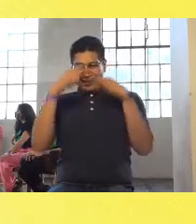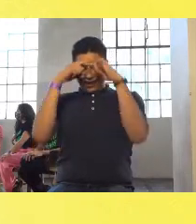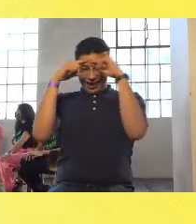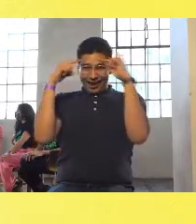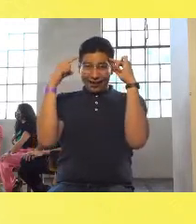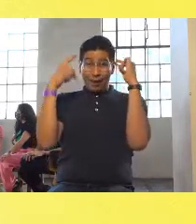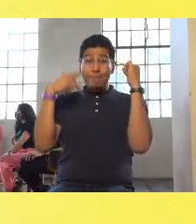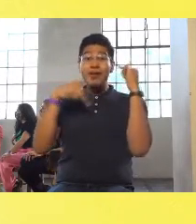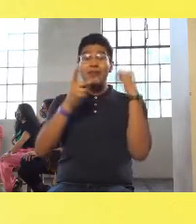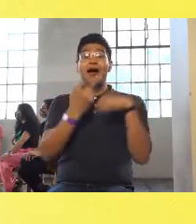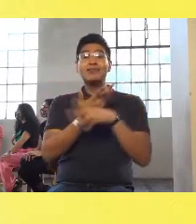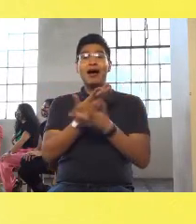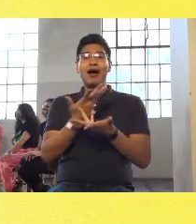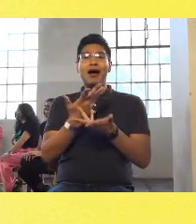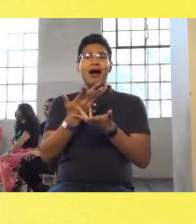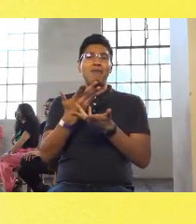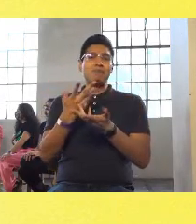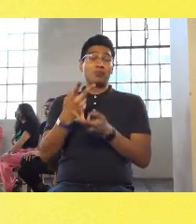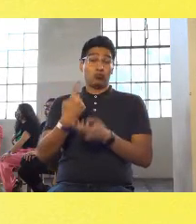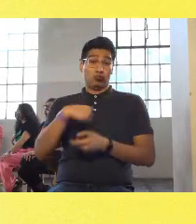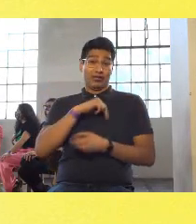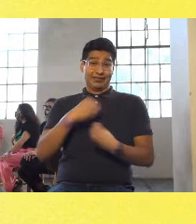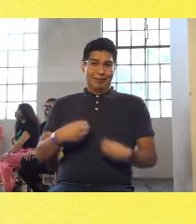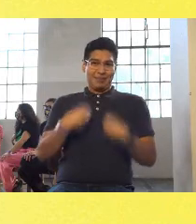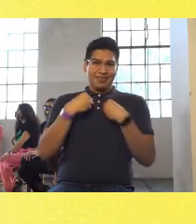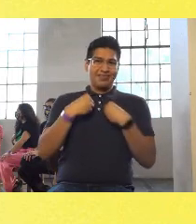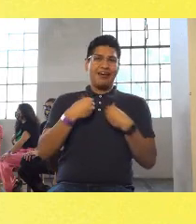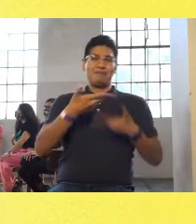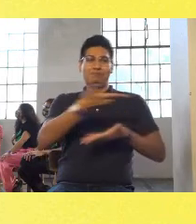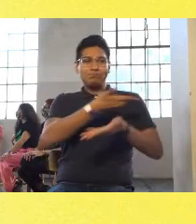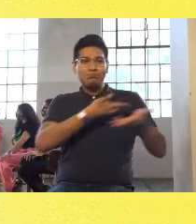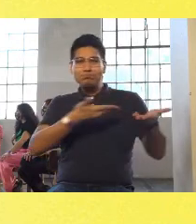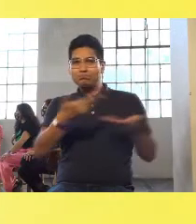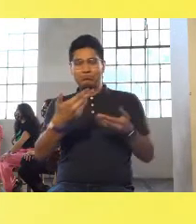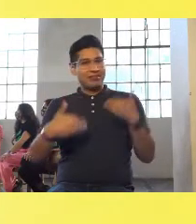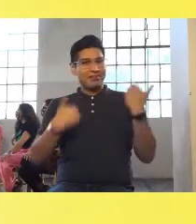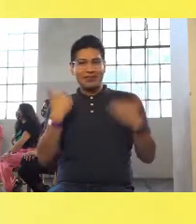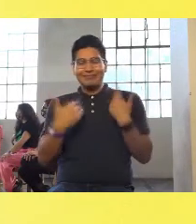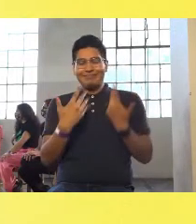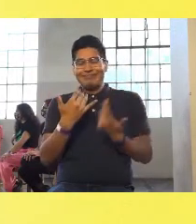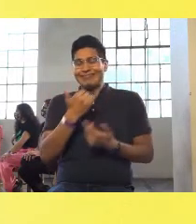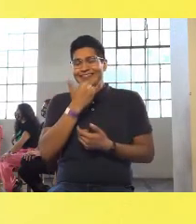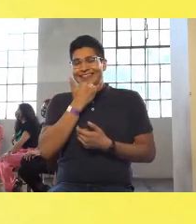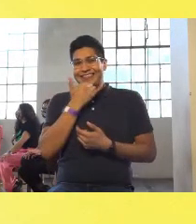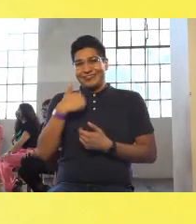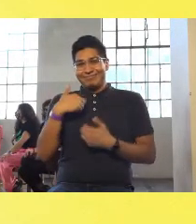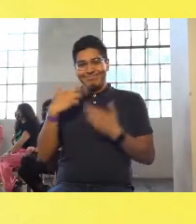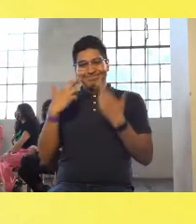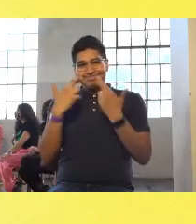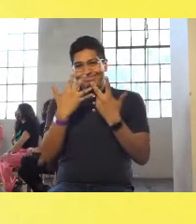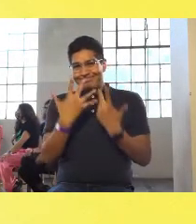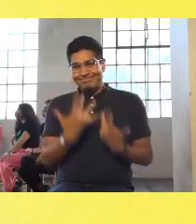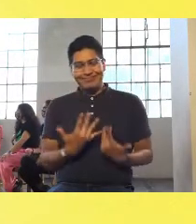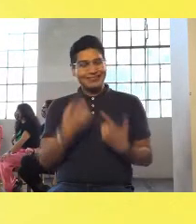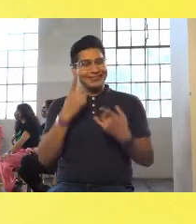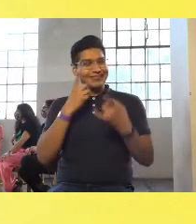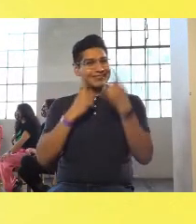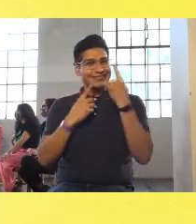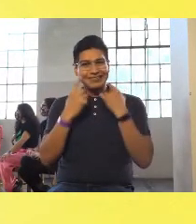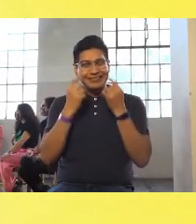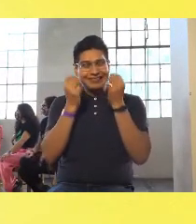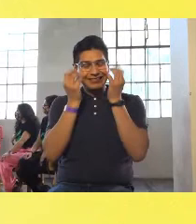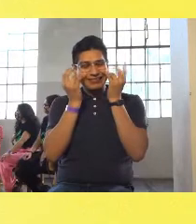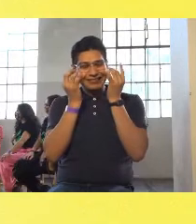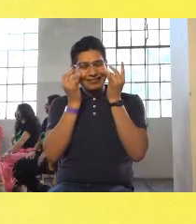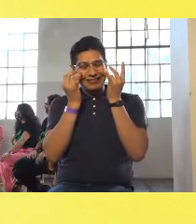eso nos quite la vida que tenemos, ¿no? Y las ganas de hacer cosas juntas. Ya me dieron ganas de llorar porque no sé si soy premenstrual o qué.